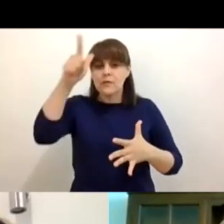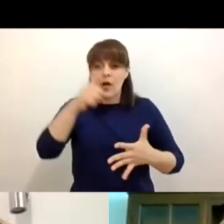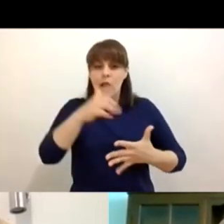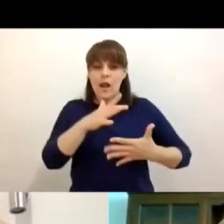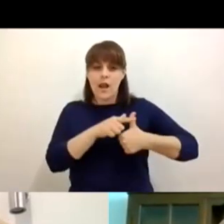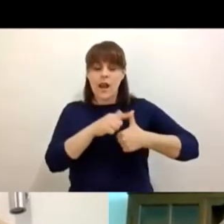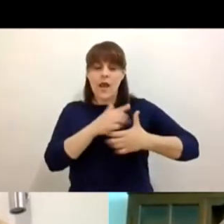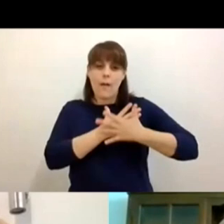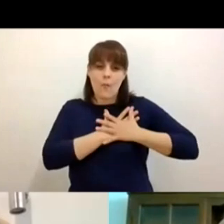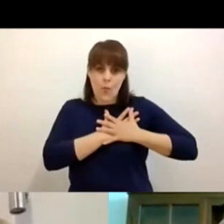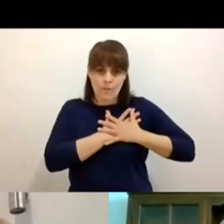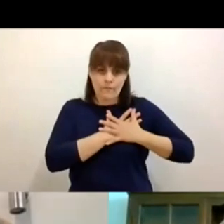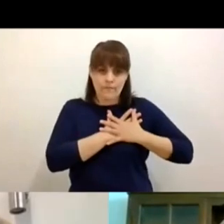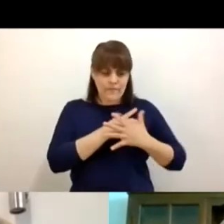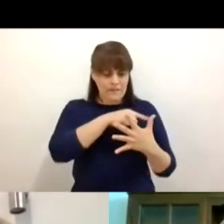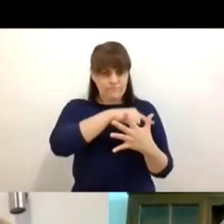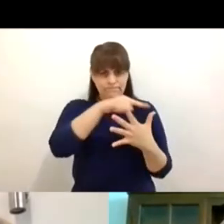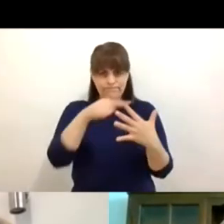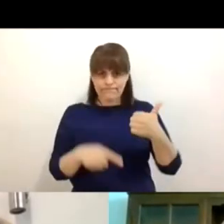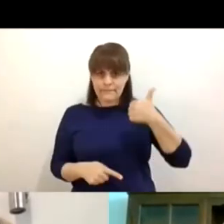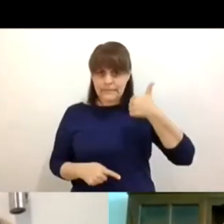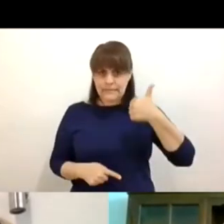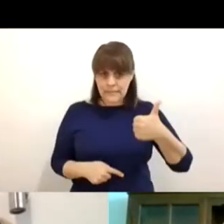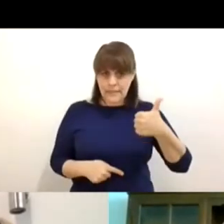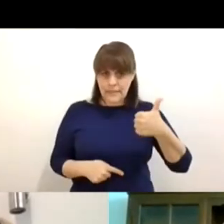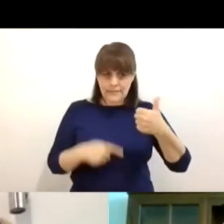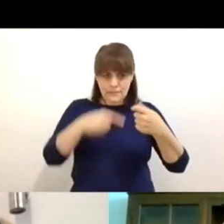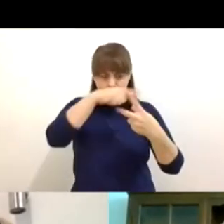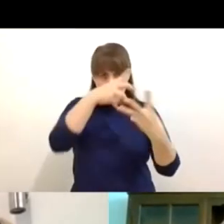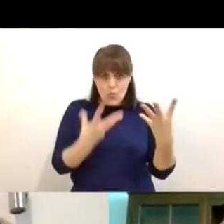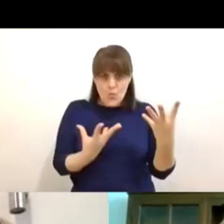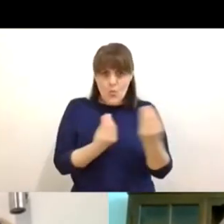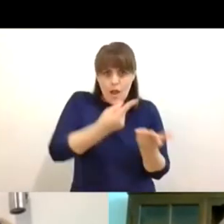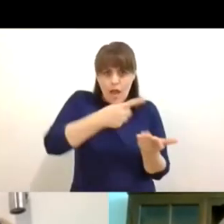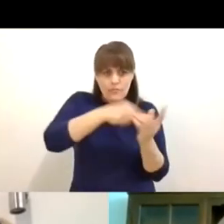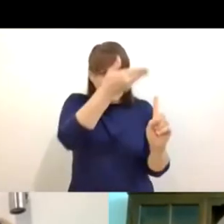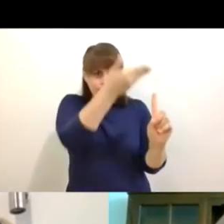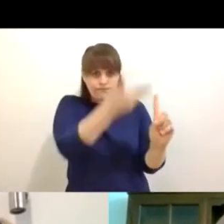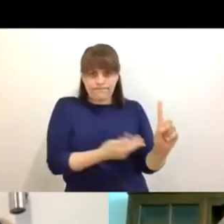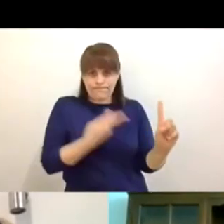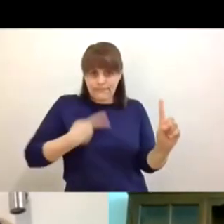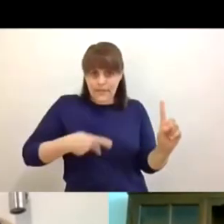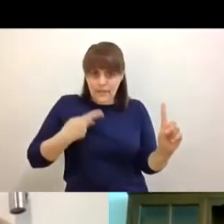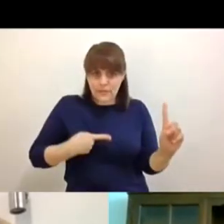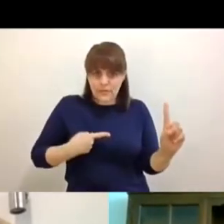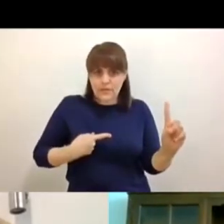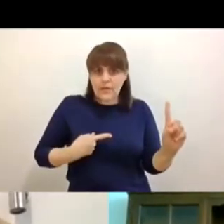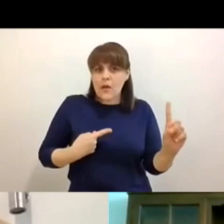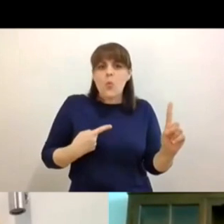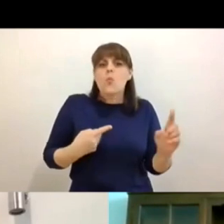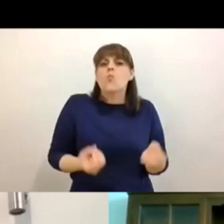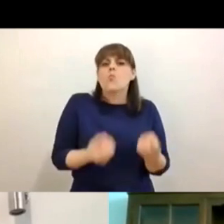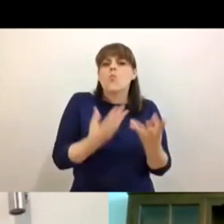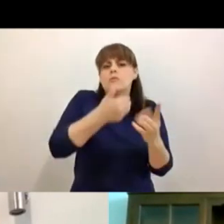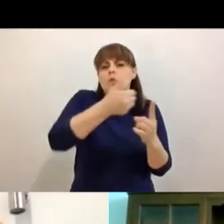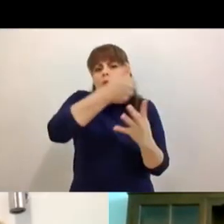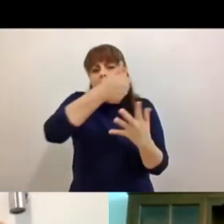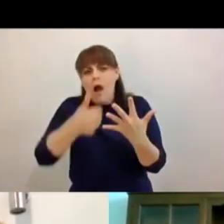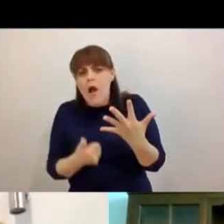las personas esta cantidad de ingredientes? Bueno, va a depender de cada persona para lograr un objetivo. Y esto